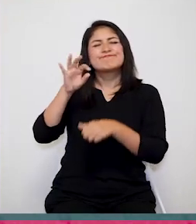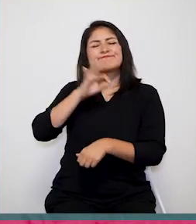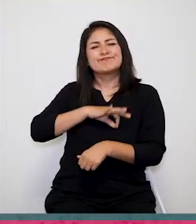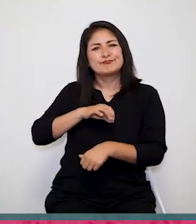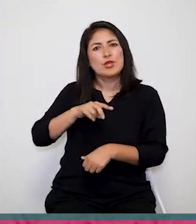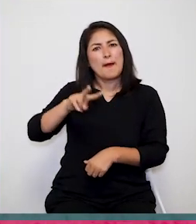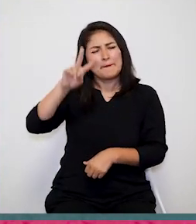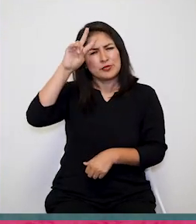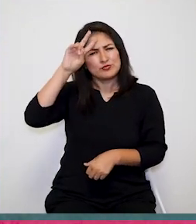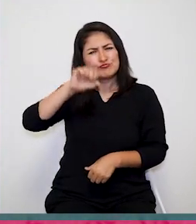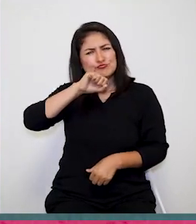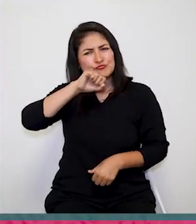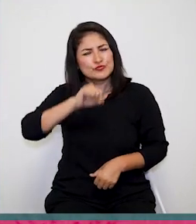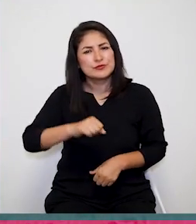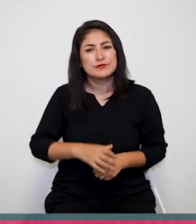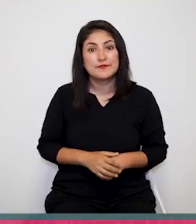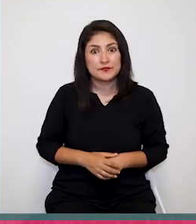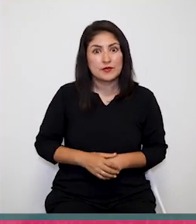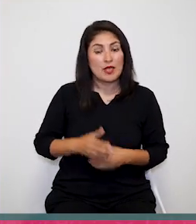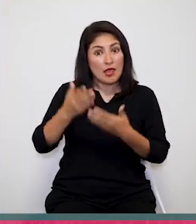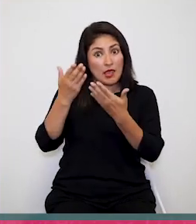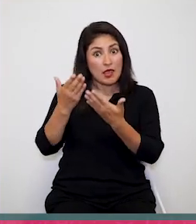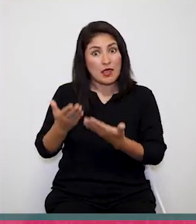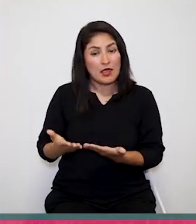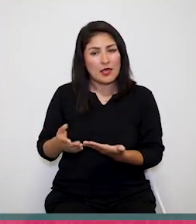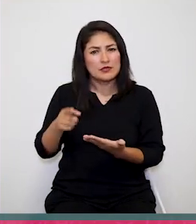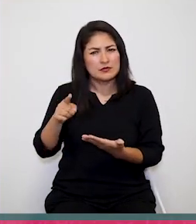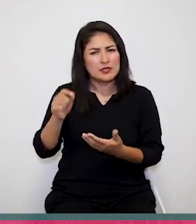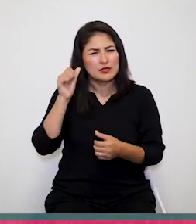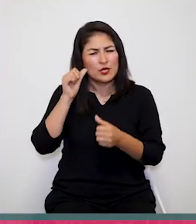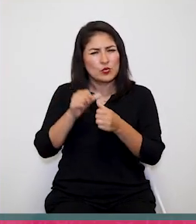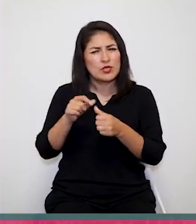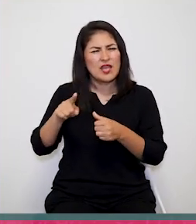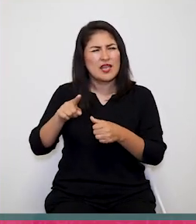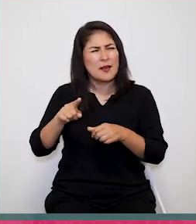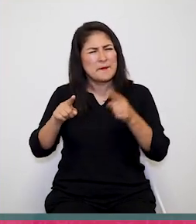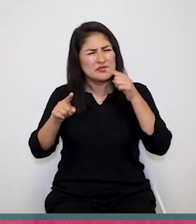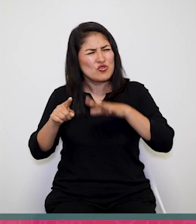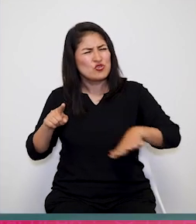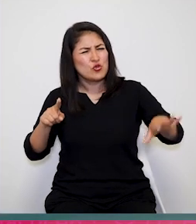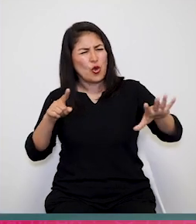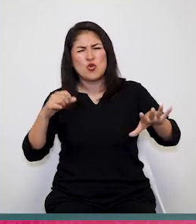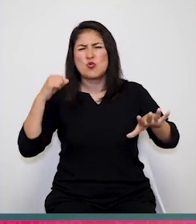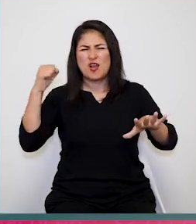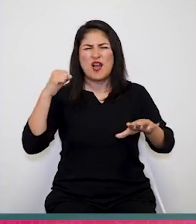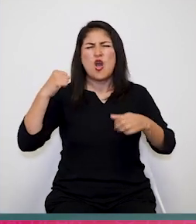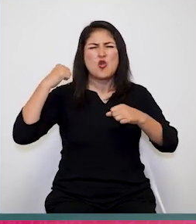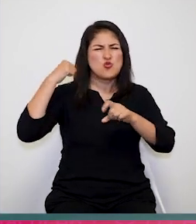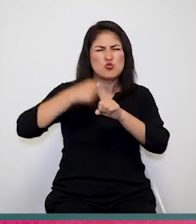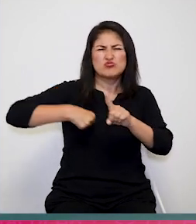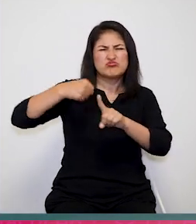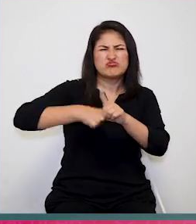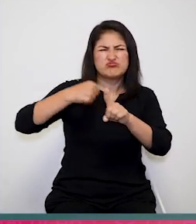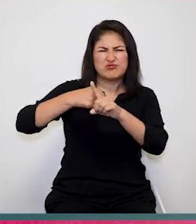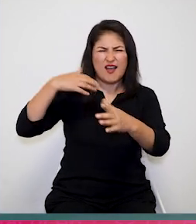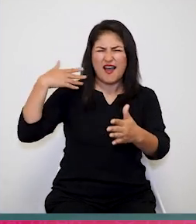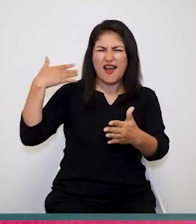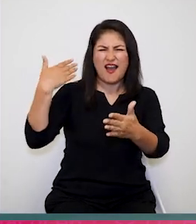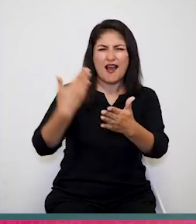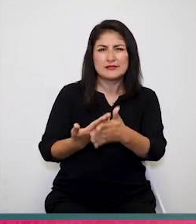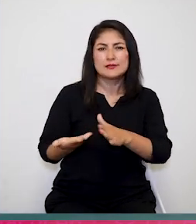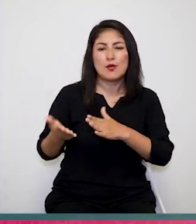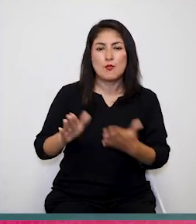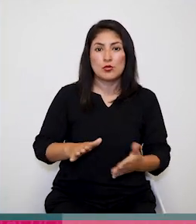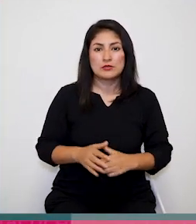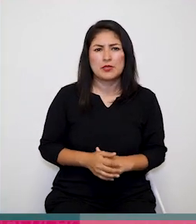el compromiso con su país. El hombre, en la trayectoria de uno por luchar por los demás, tiene que ser valiente hasta el último de